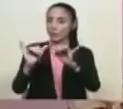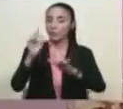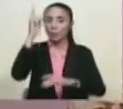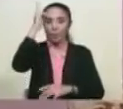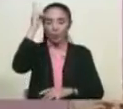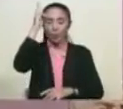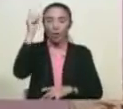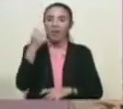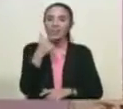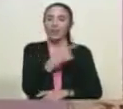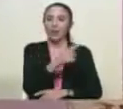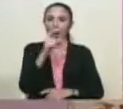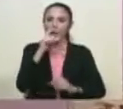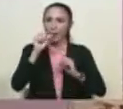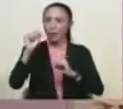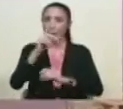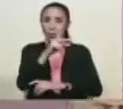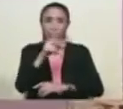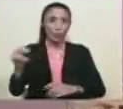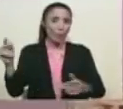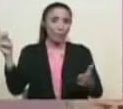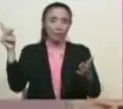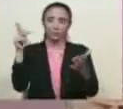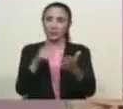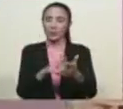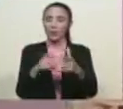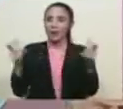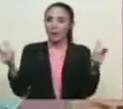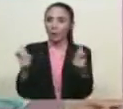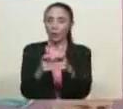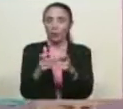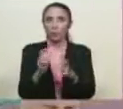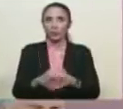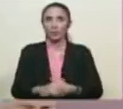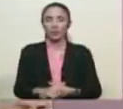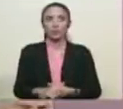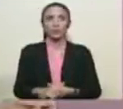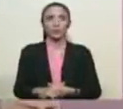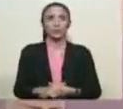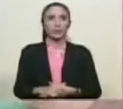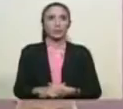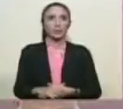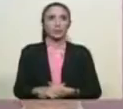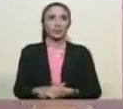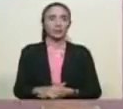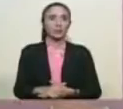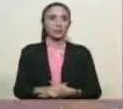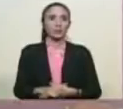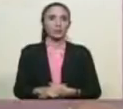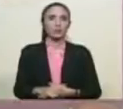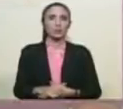declararan que Maduro no iba a la cumbre de las Américas, lo cual es ilegal,